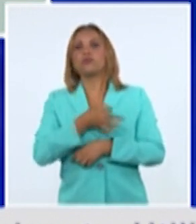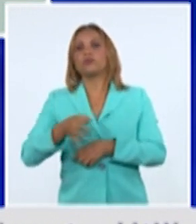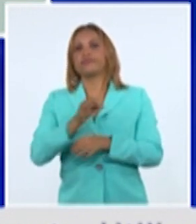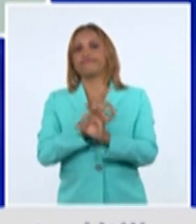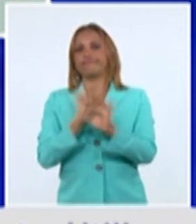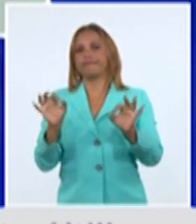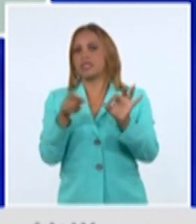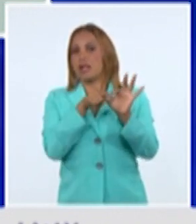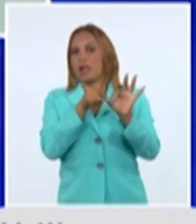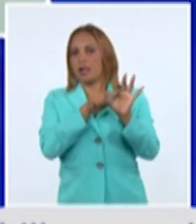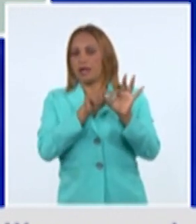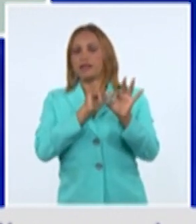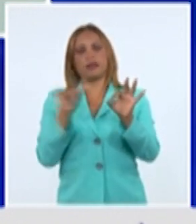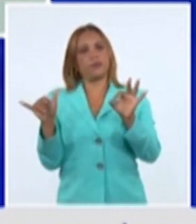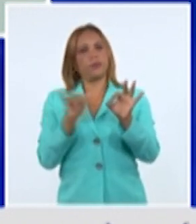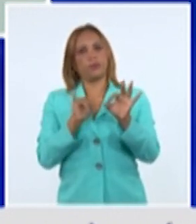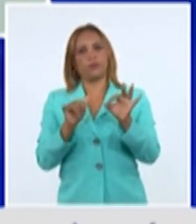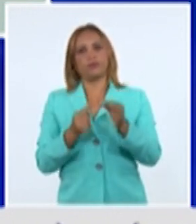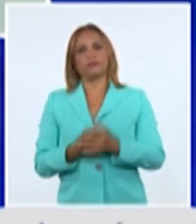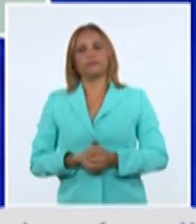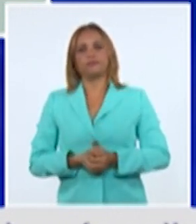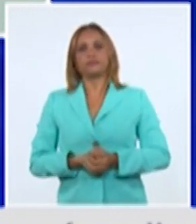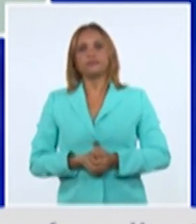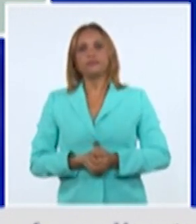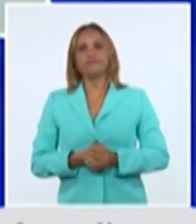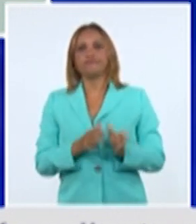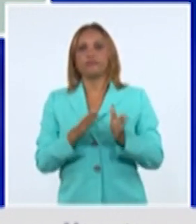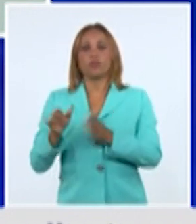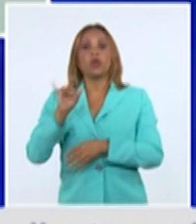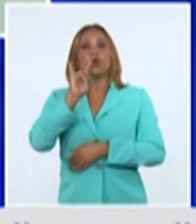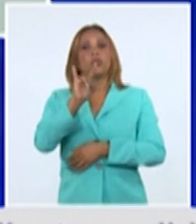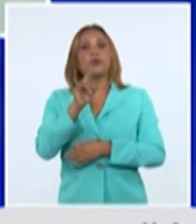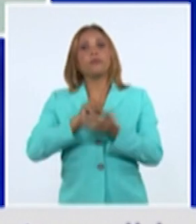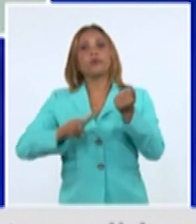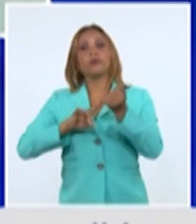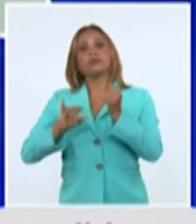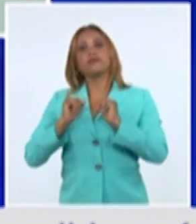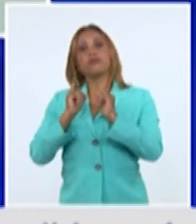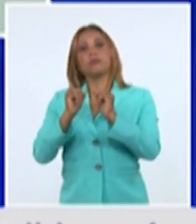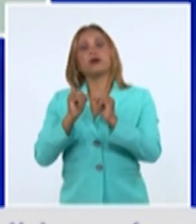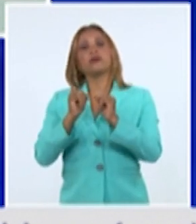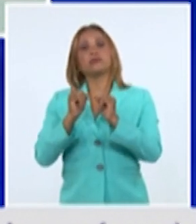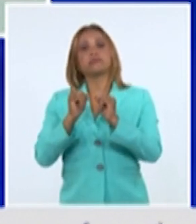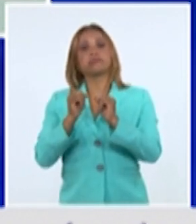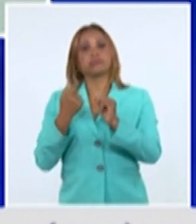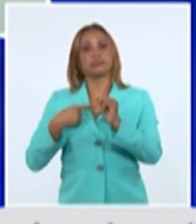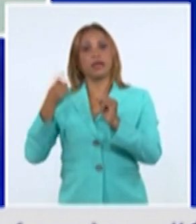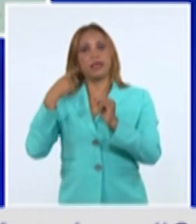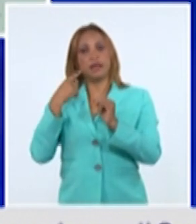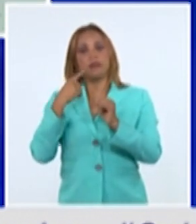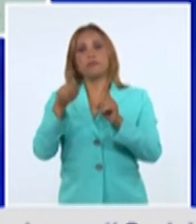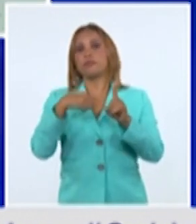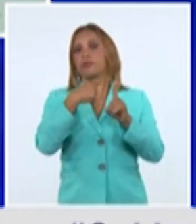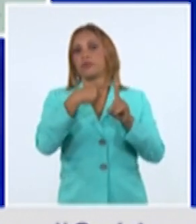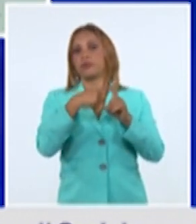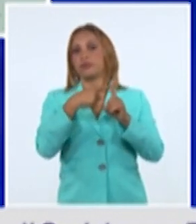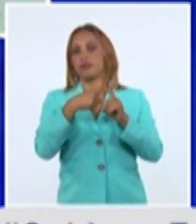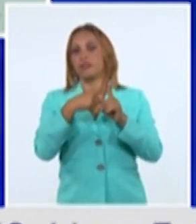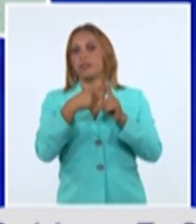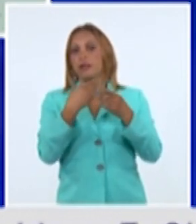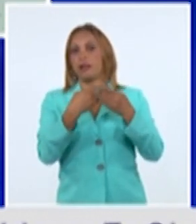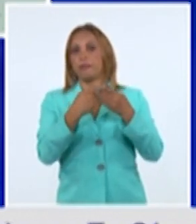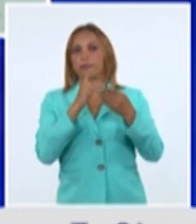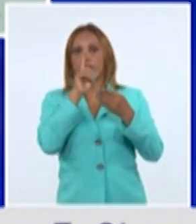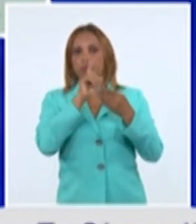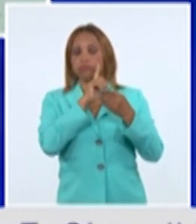Isla de la Juventud. 9 provincias reportaron ayer una positividad de las muestras analizadas